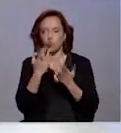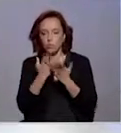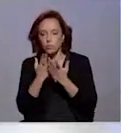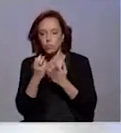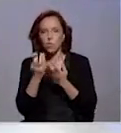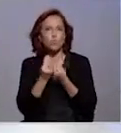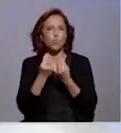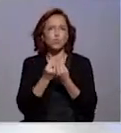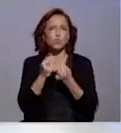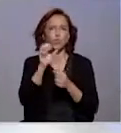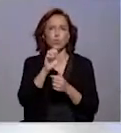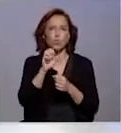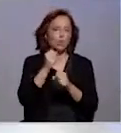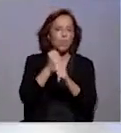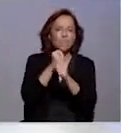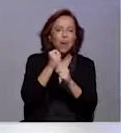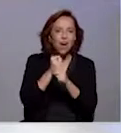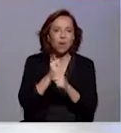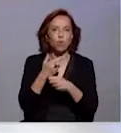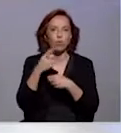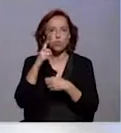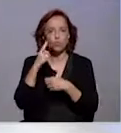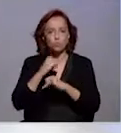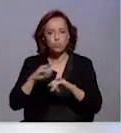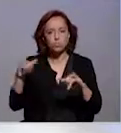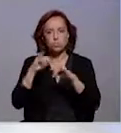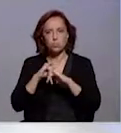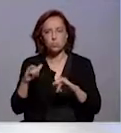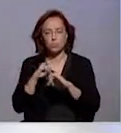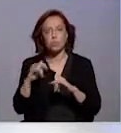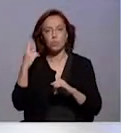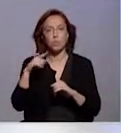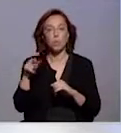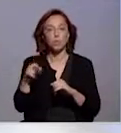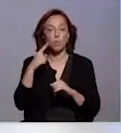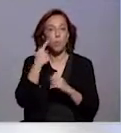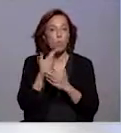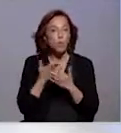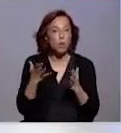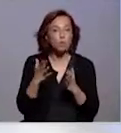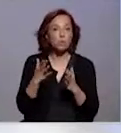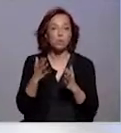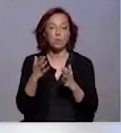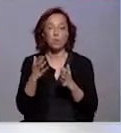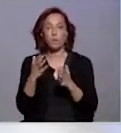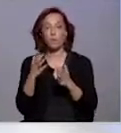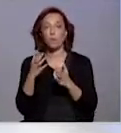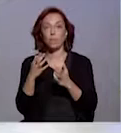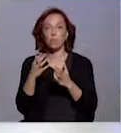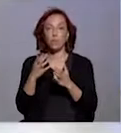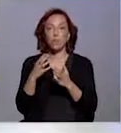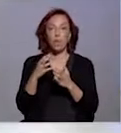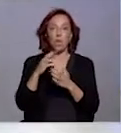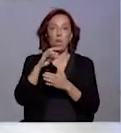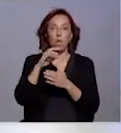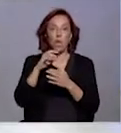publican y por supuesto hay una cantidad de miles que no se publican pero esto nos sirve como un indicador esta es una muestra bastante significativa que a nivel estadístico